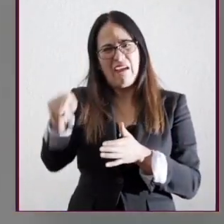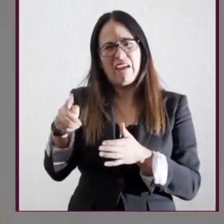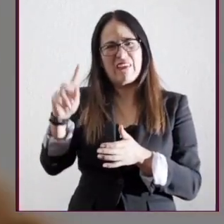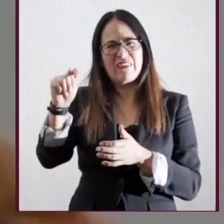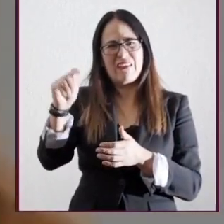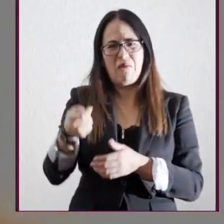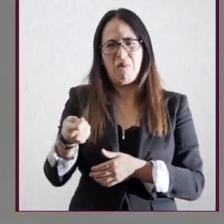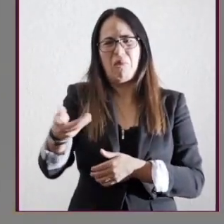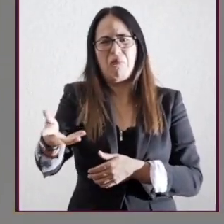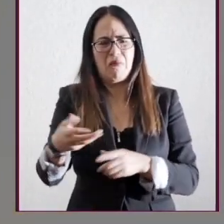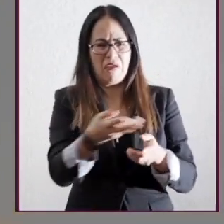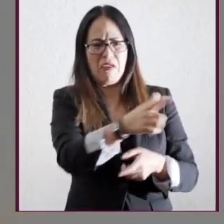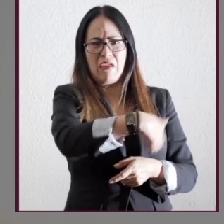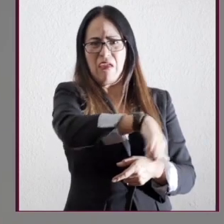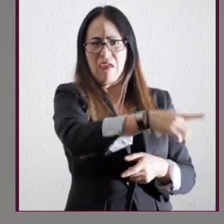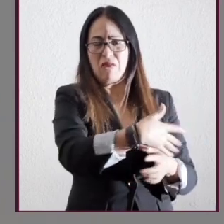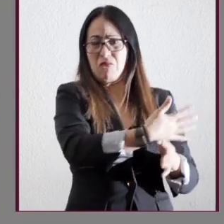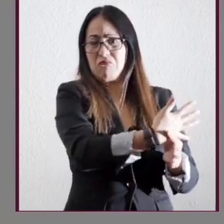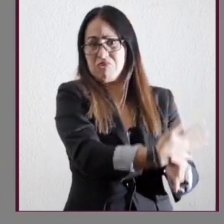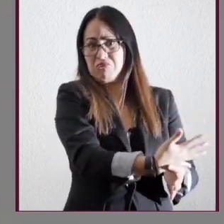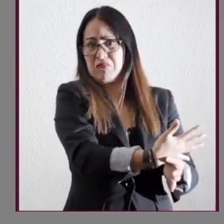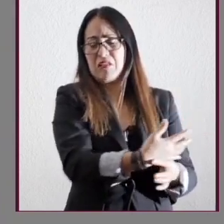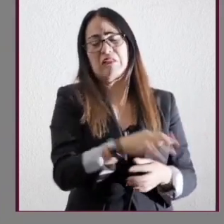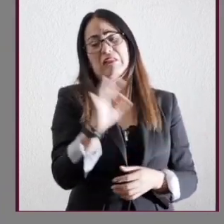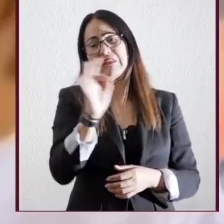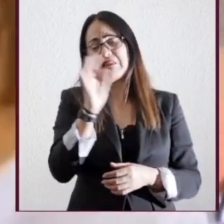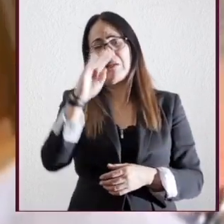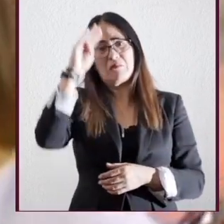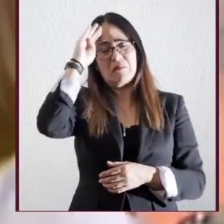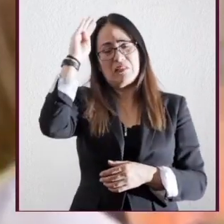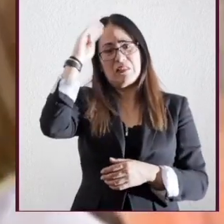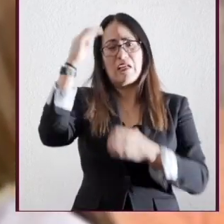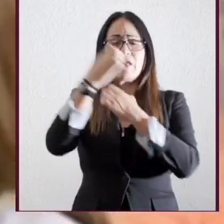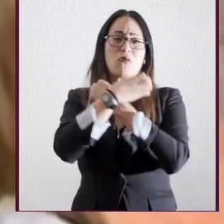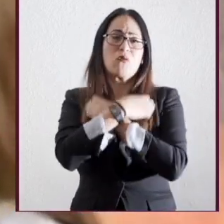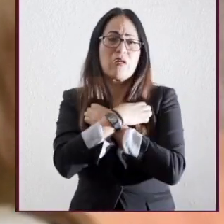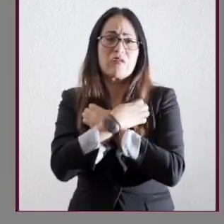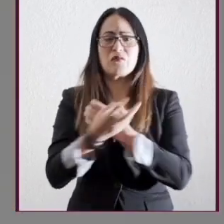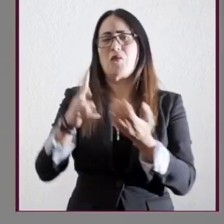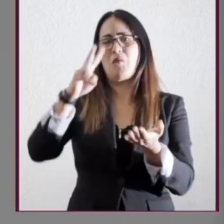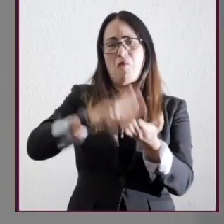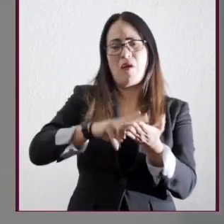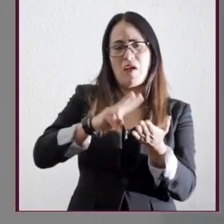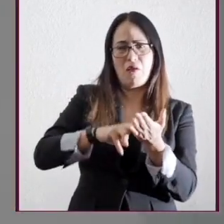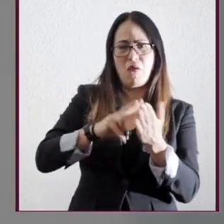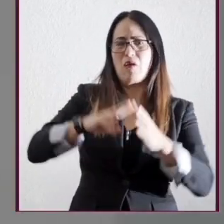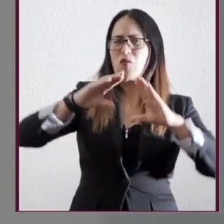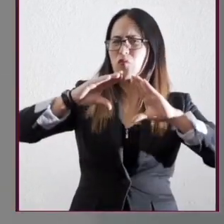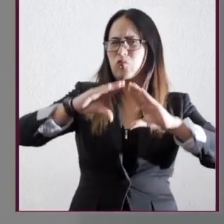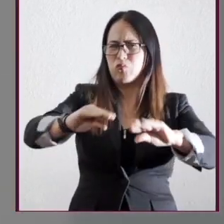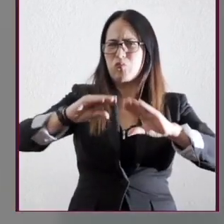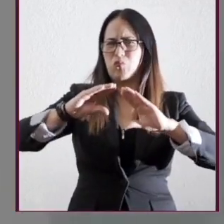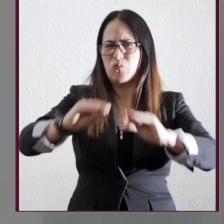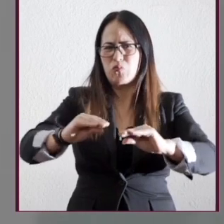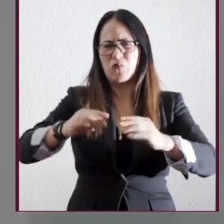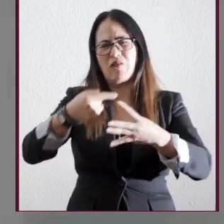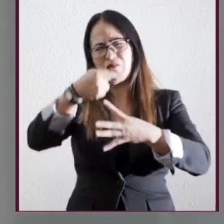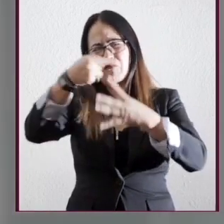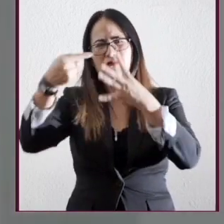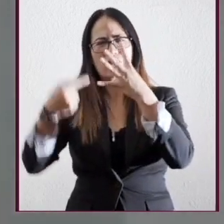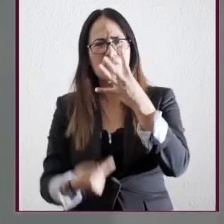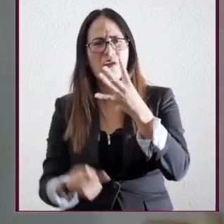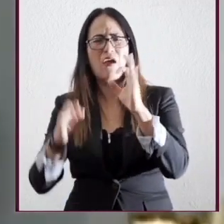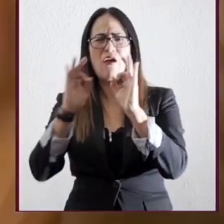no consideraban que la educación, la formación, los valores, las diferentes